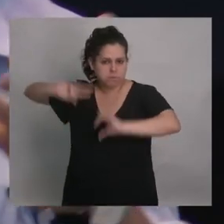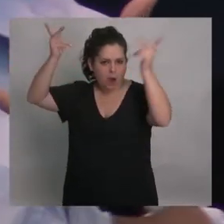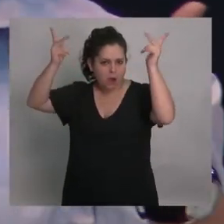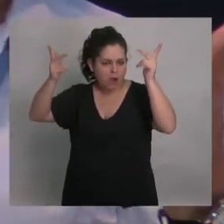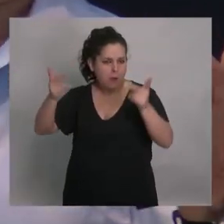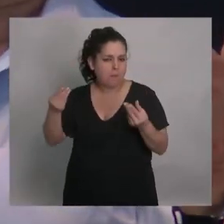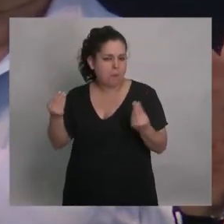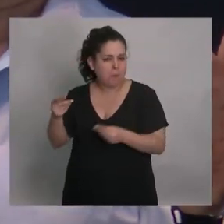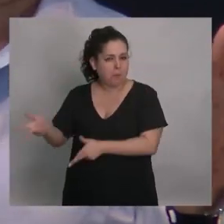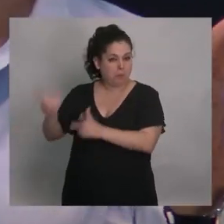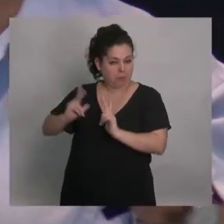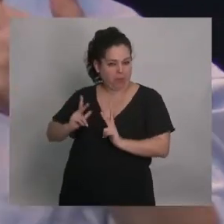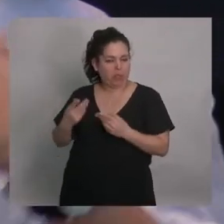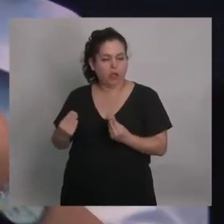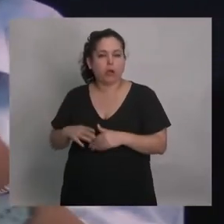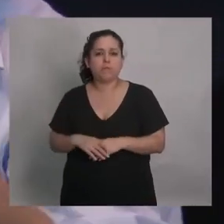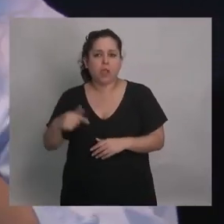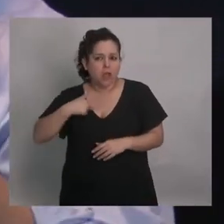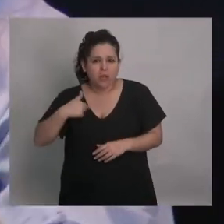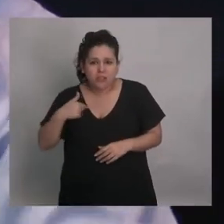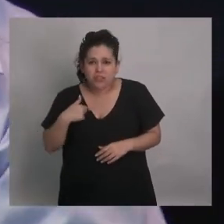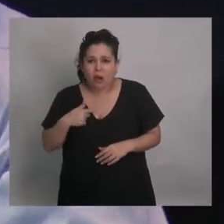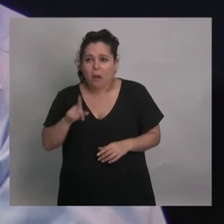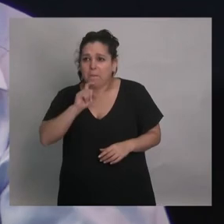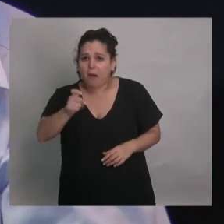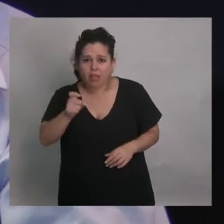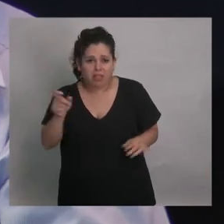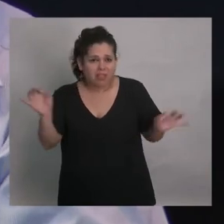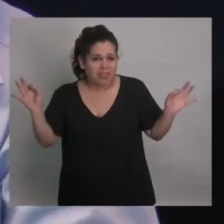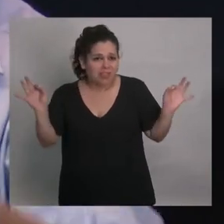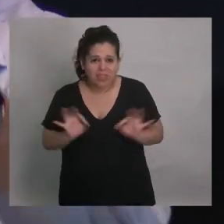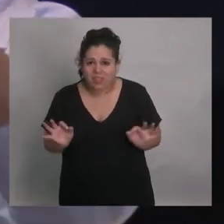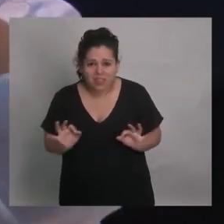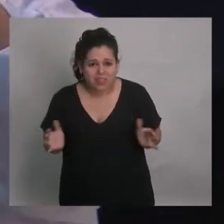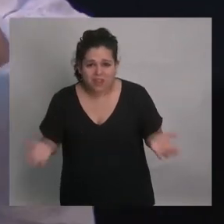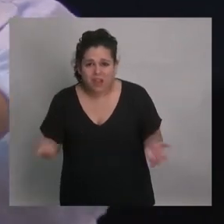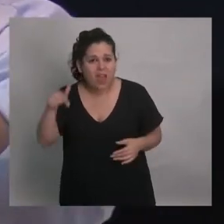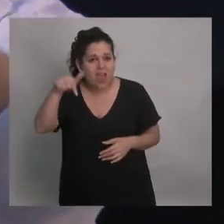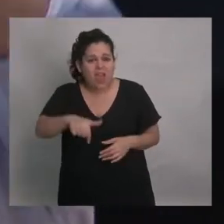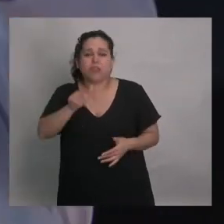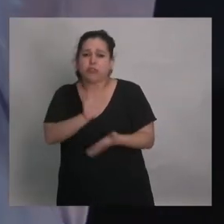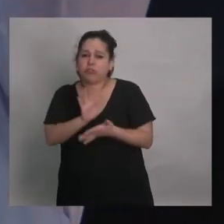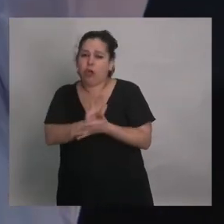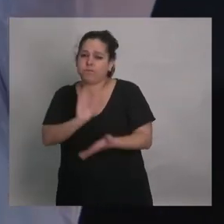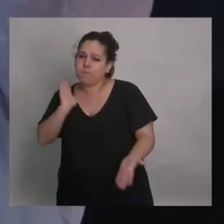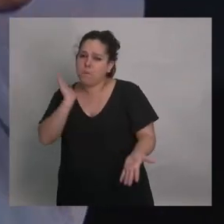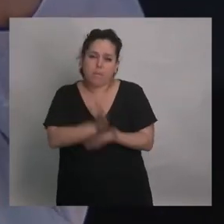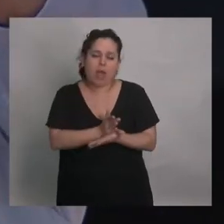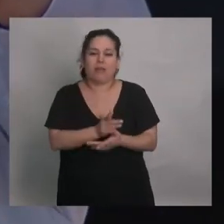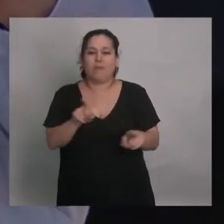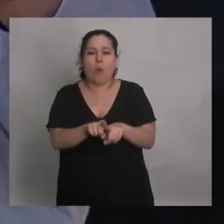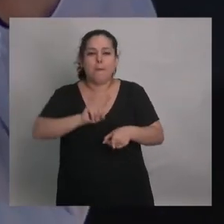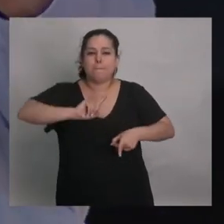porque decían yo no cometí ningún delito esto es un golpe político como le dieron el